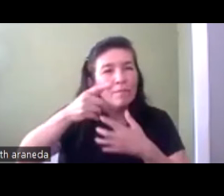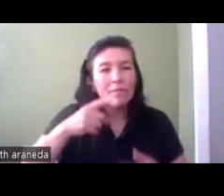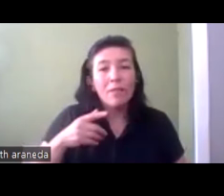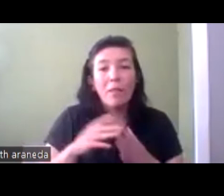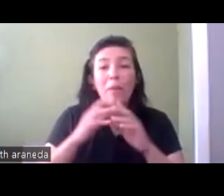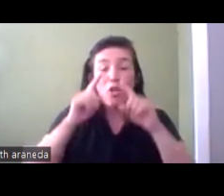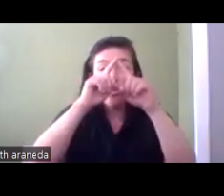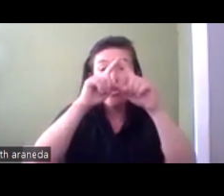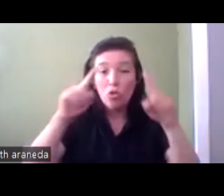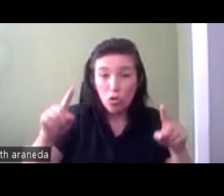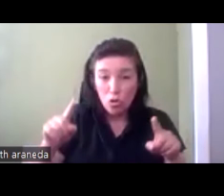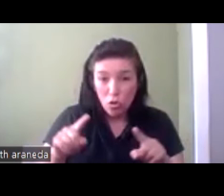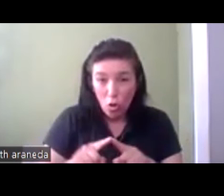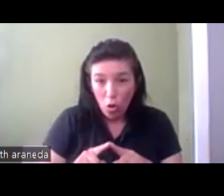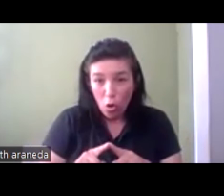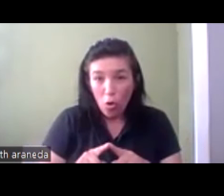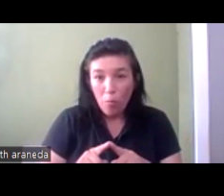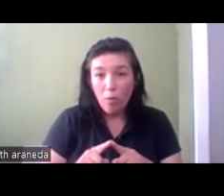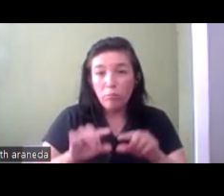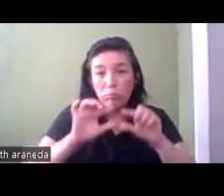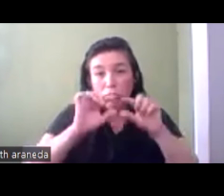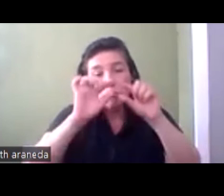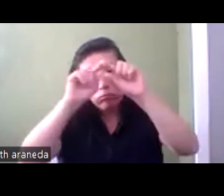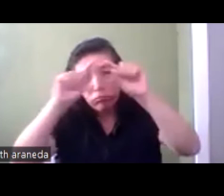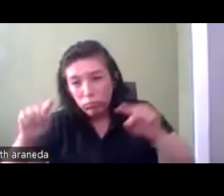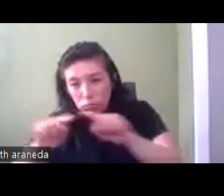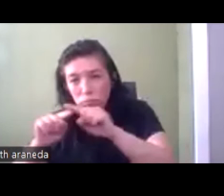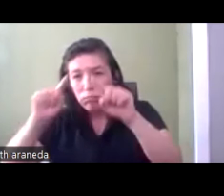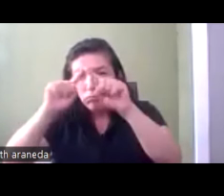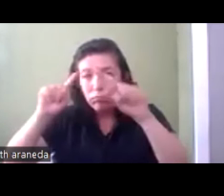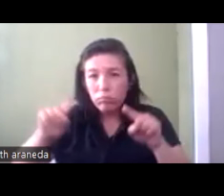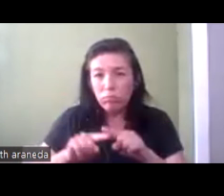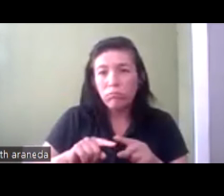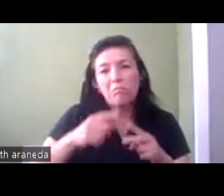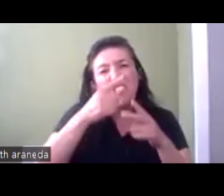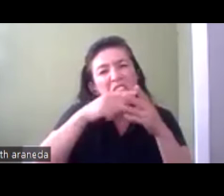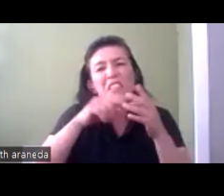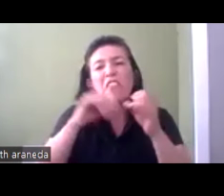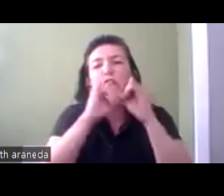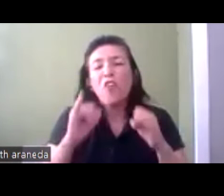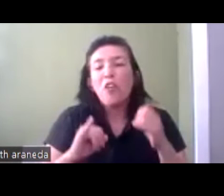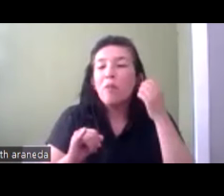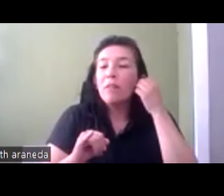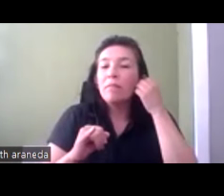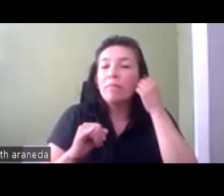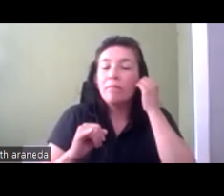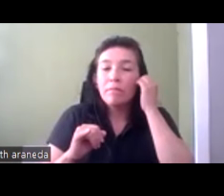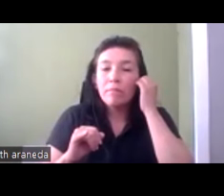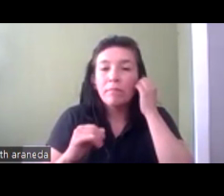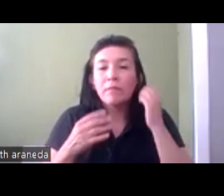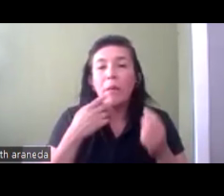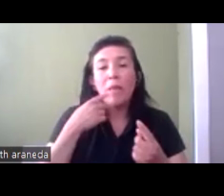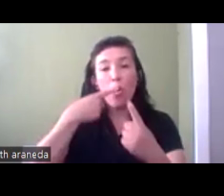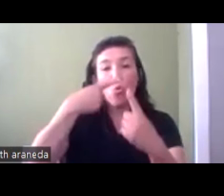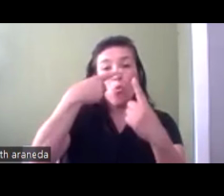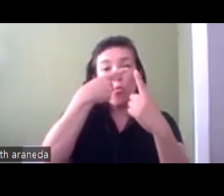rombos en rombos en hilera, las clepsidras, también con traslación, la cruz